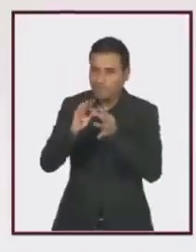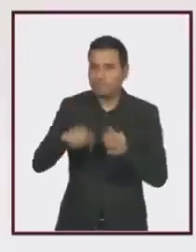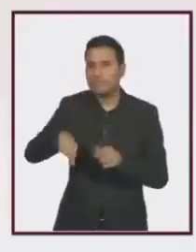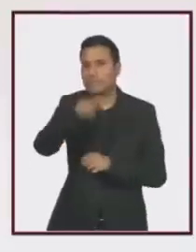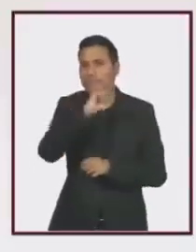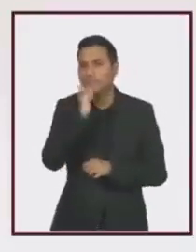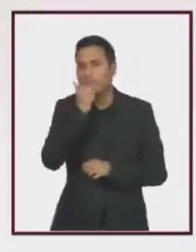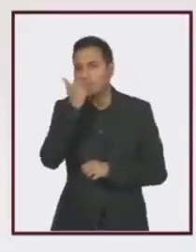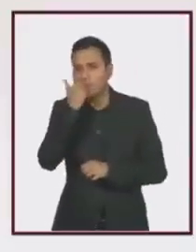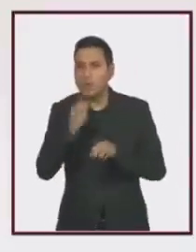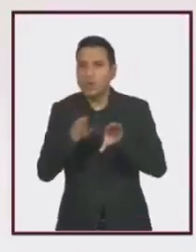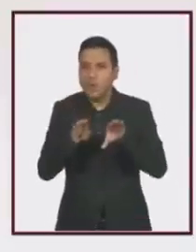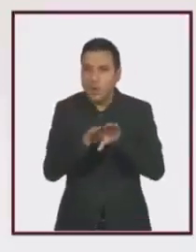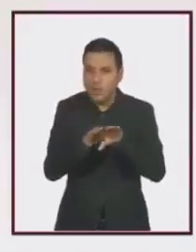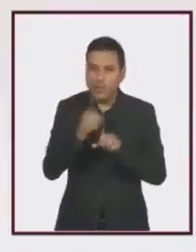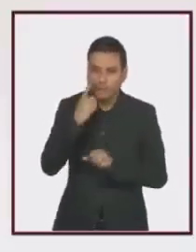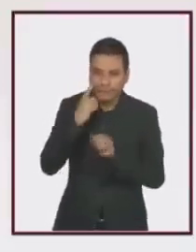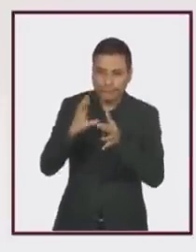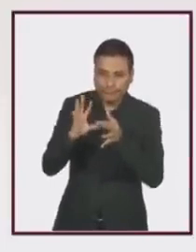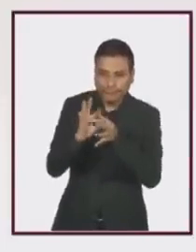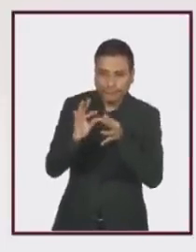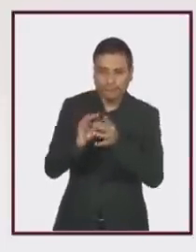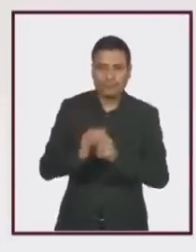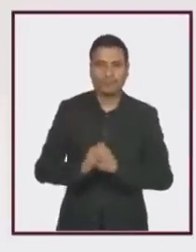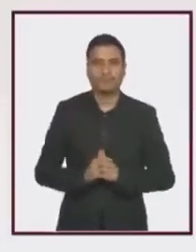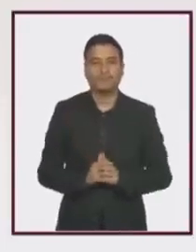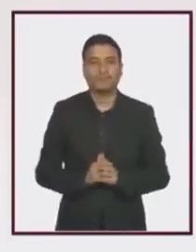los grados anteriores.